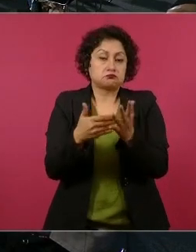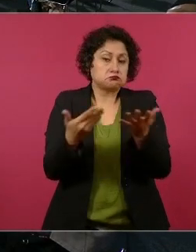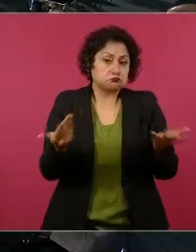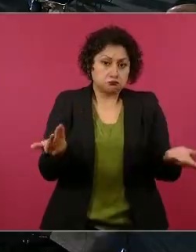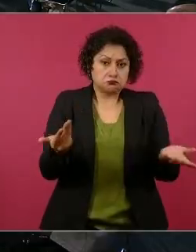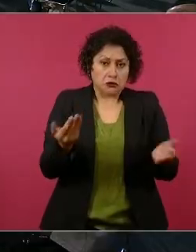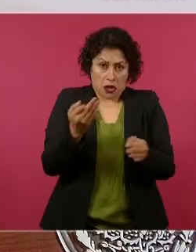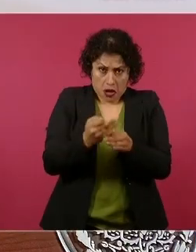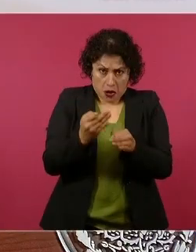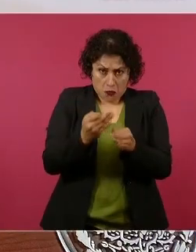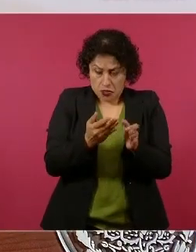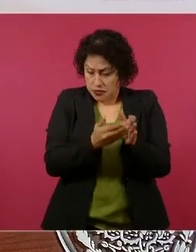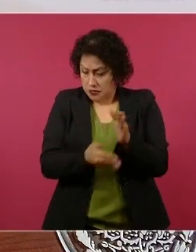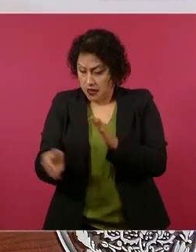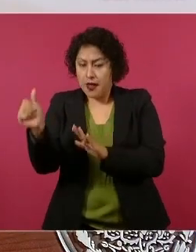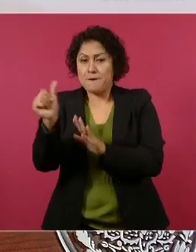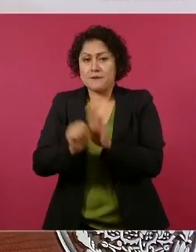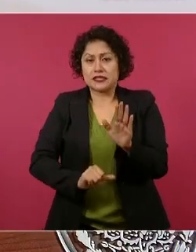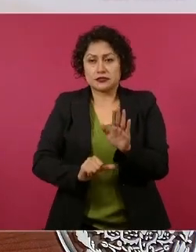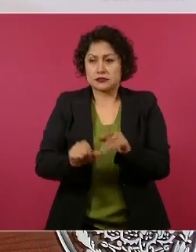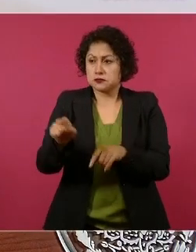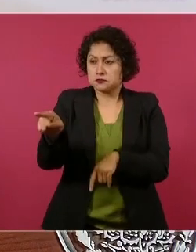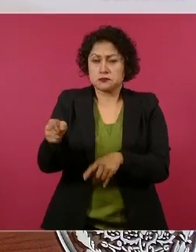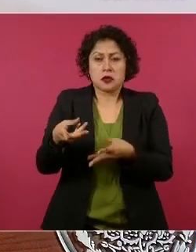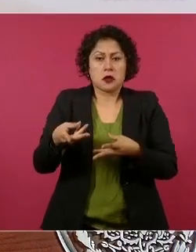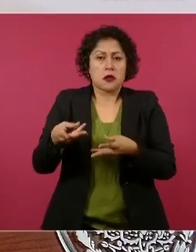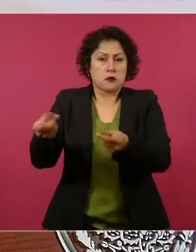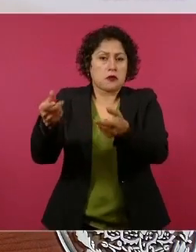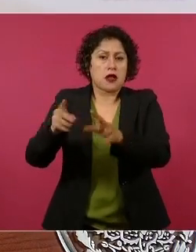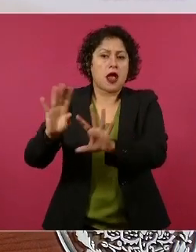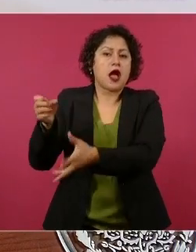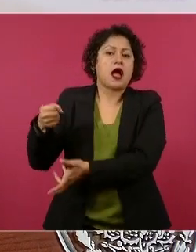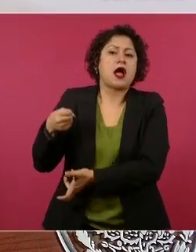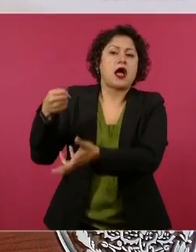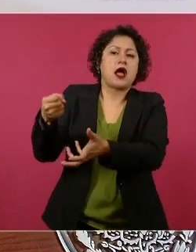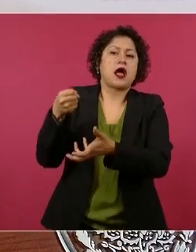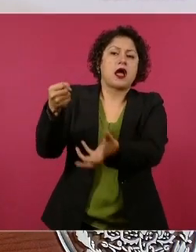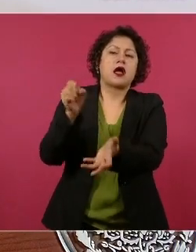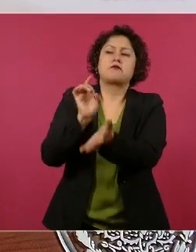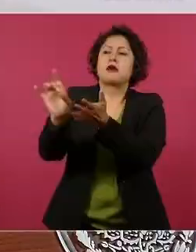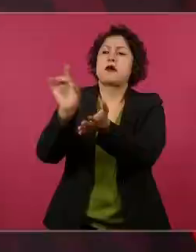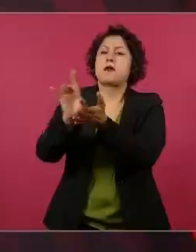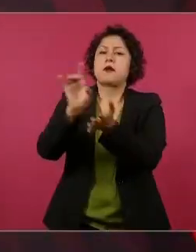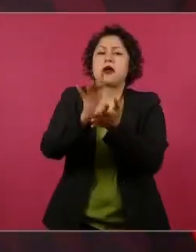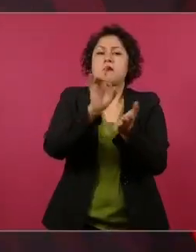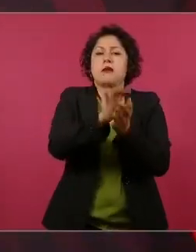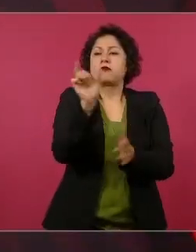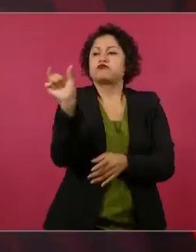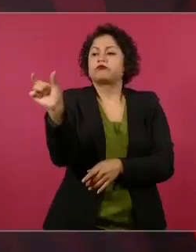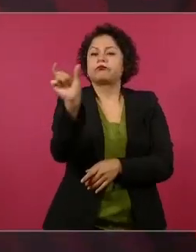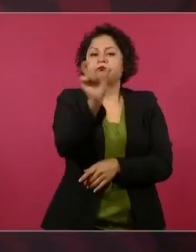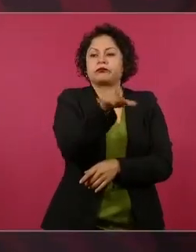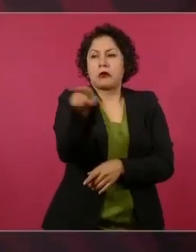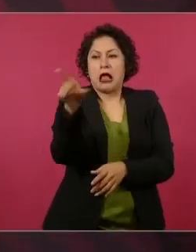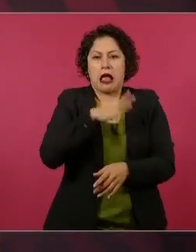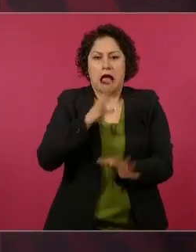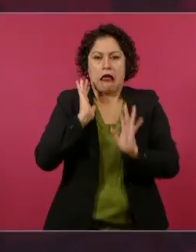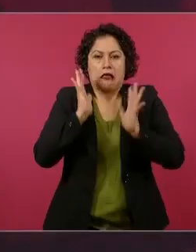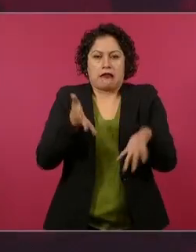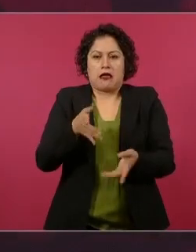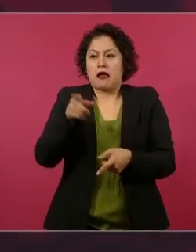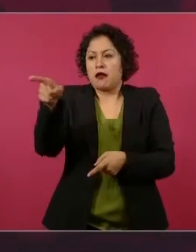Ya se empezaron a dispersar los fondos para los adultos mayores y va con su tarjeta